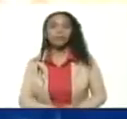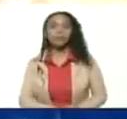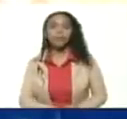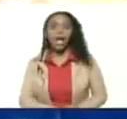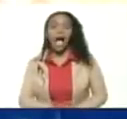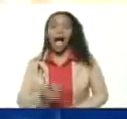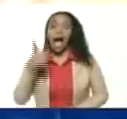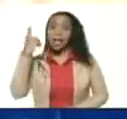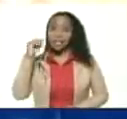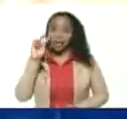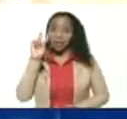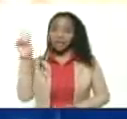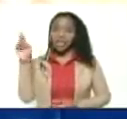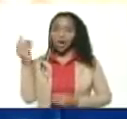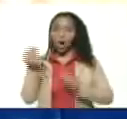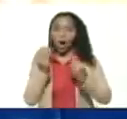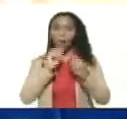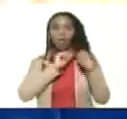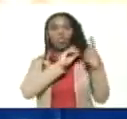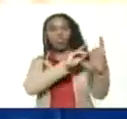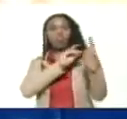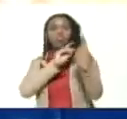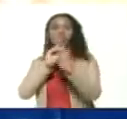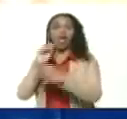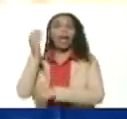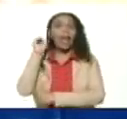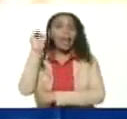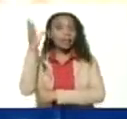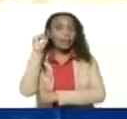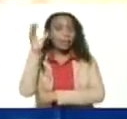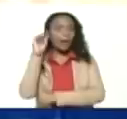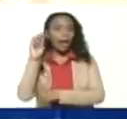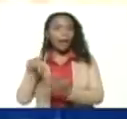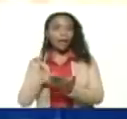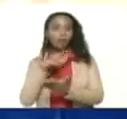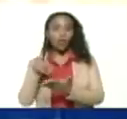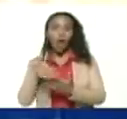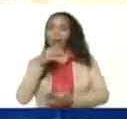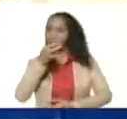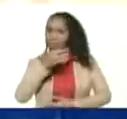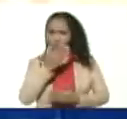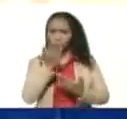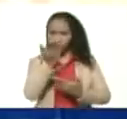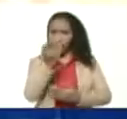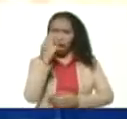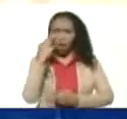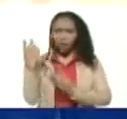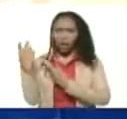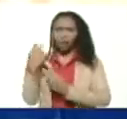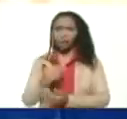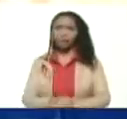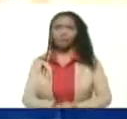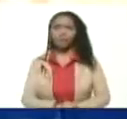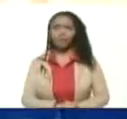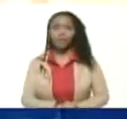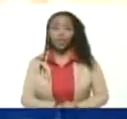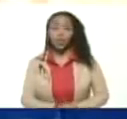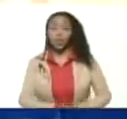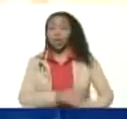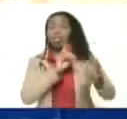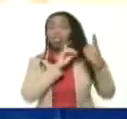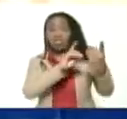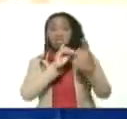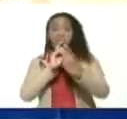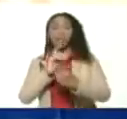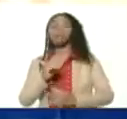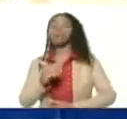Ayer vi el debate que dio la Asamblea Nacional en la tarde, ustedes lo vieron, ¿verdad? Un debate de